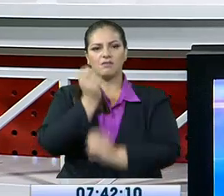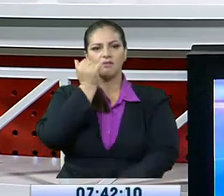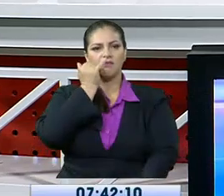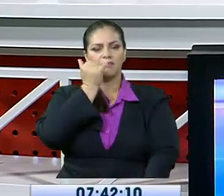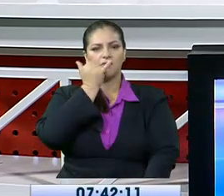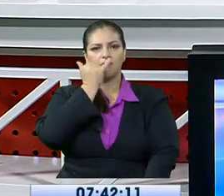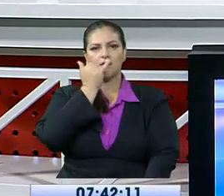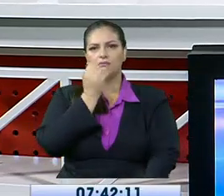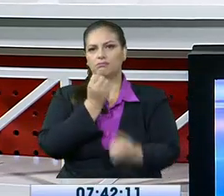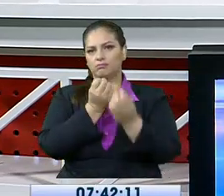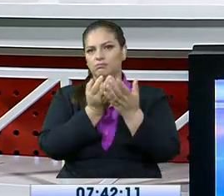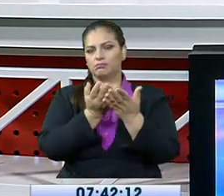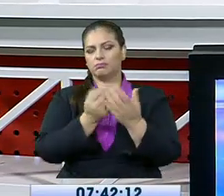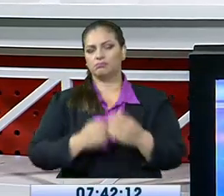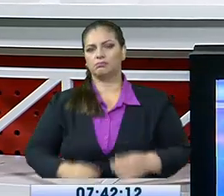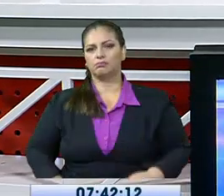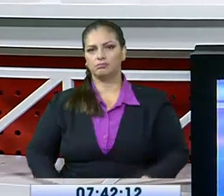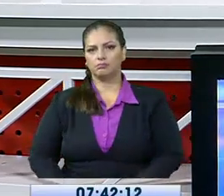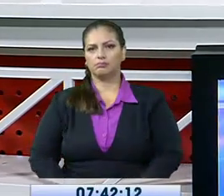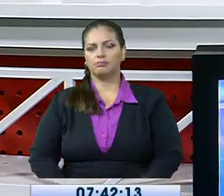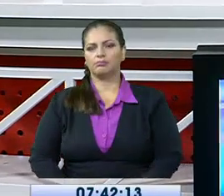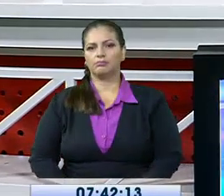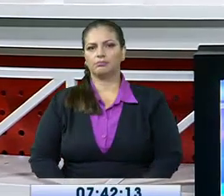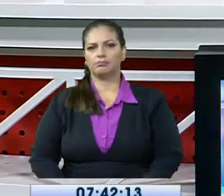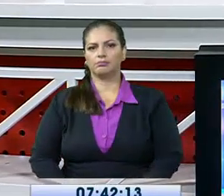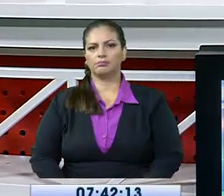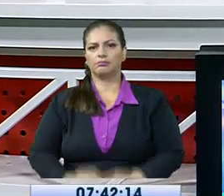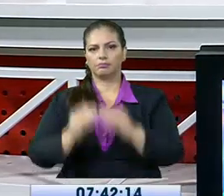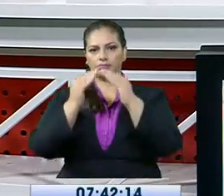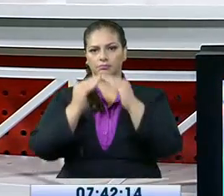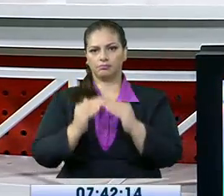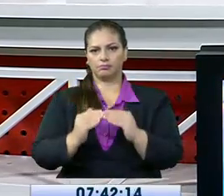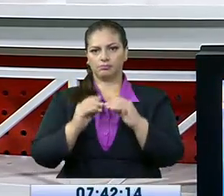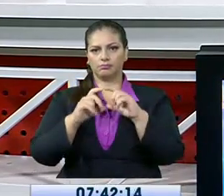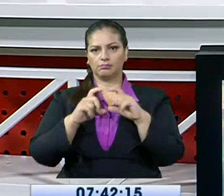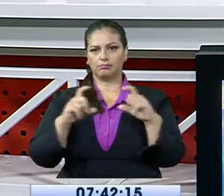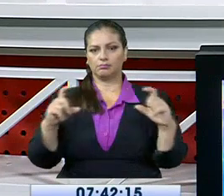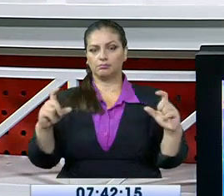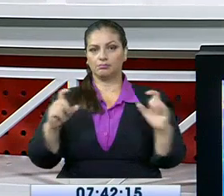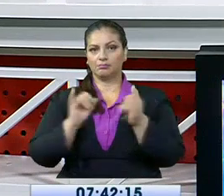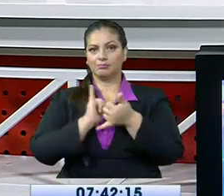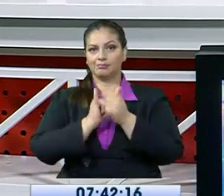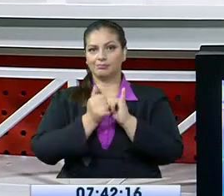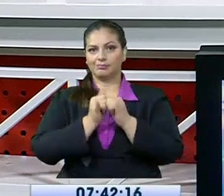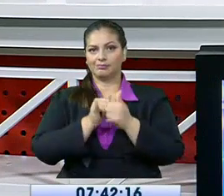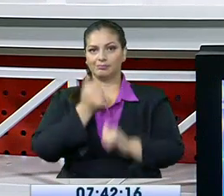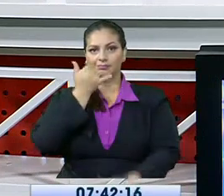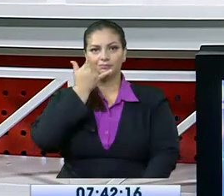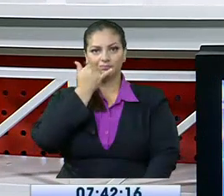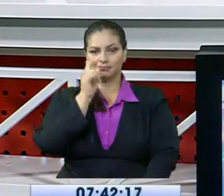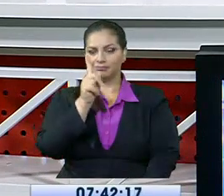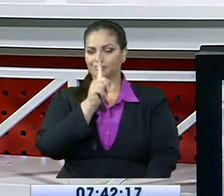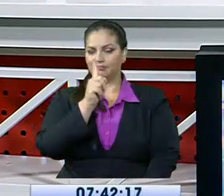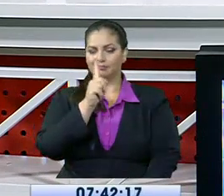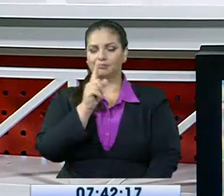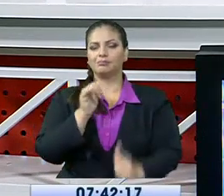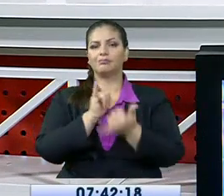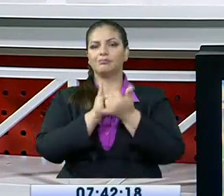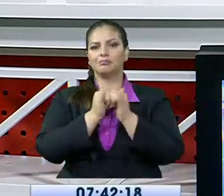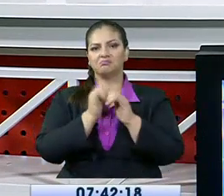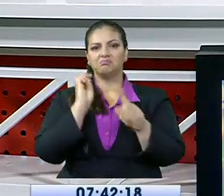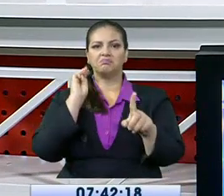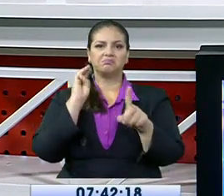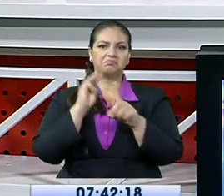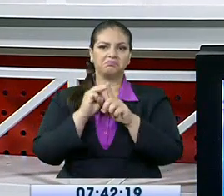el hecho. También aparece un número celular, a ese no nos llamen, pero pueden enviarnos sus mensajes de texto, fotografías, videos